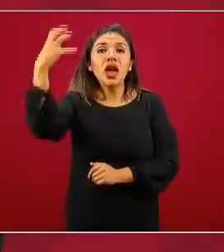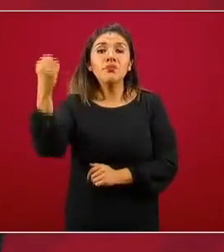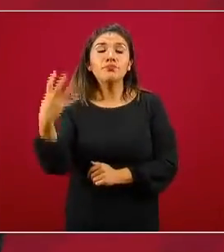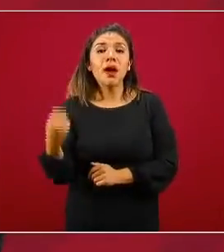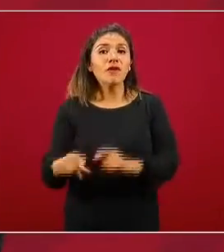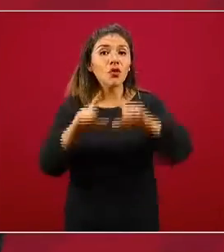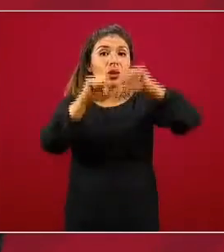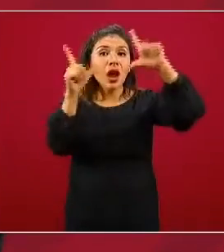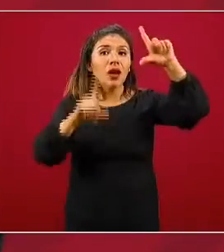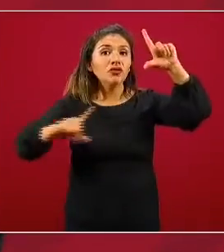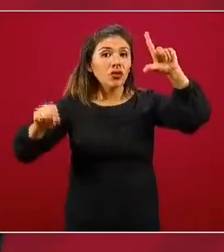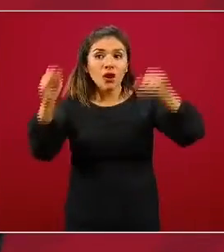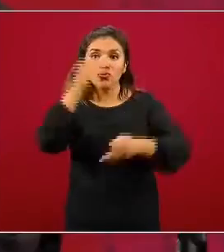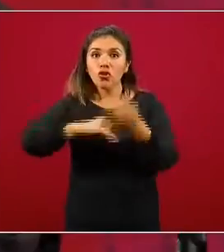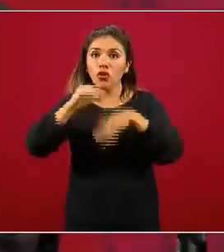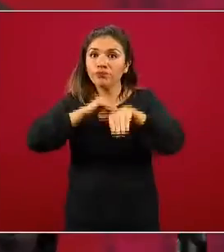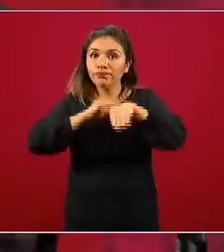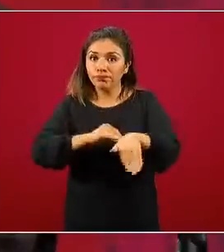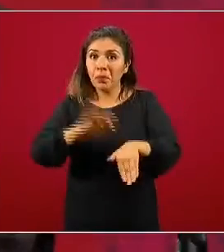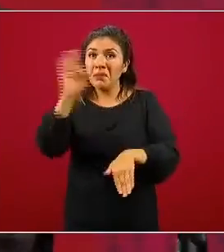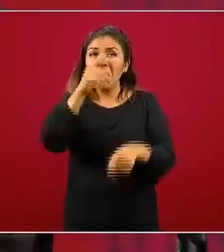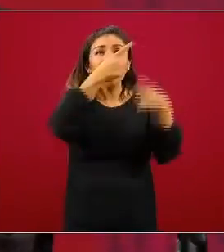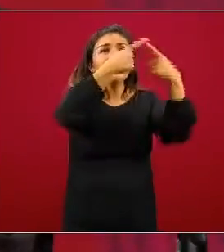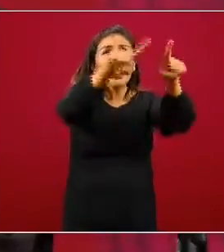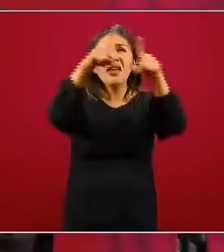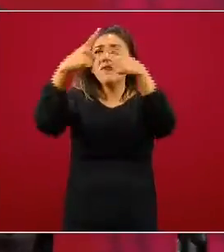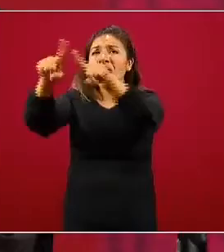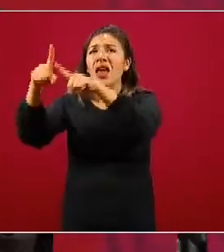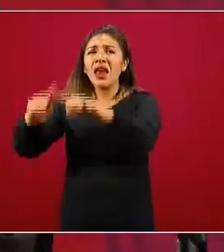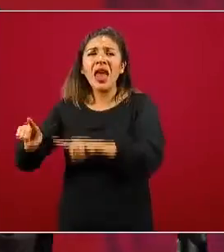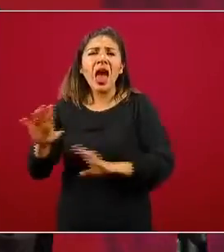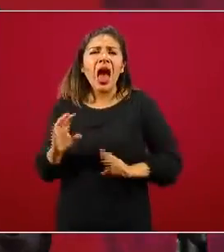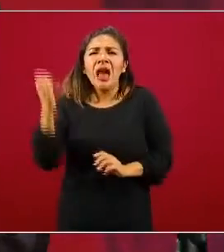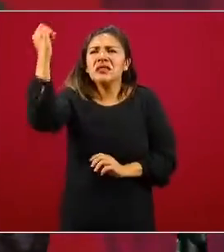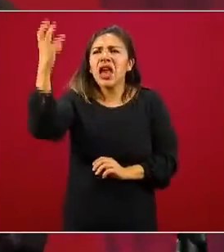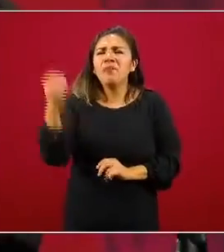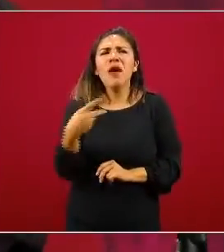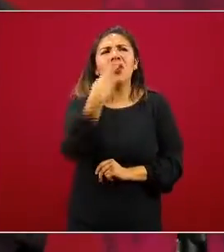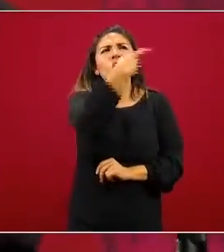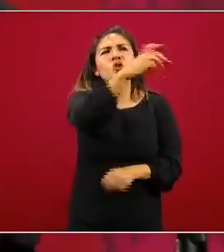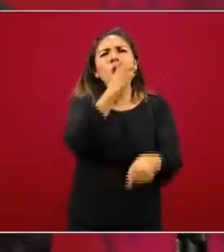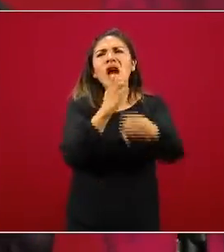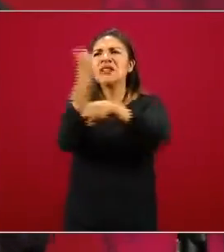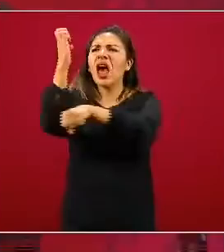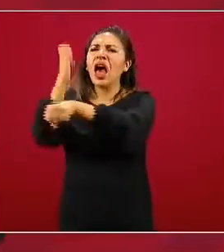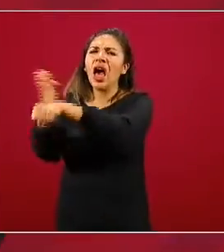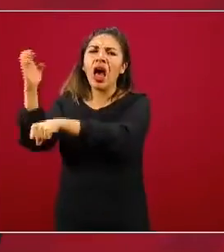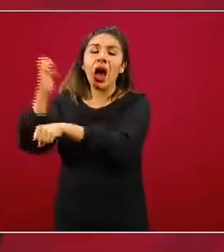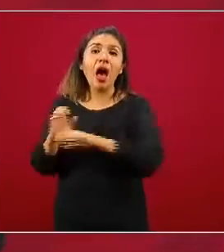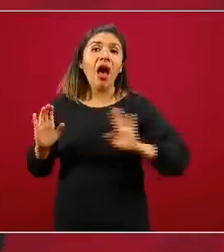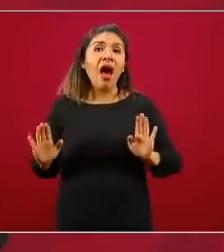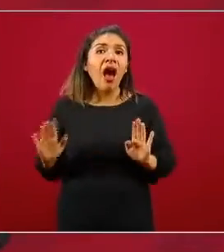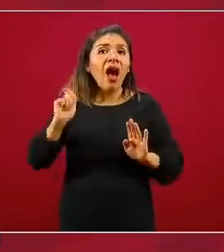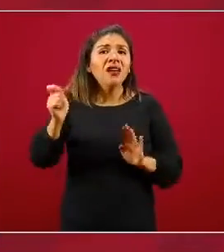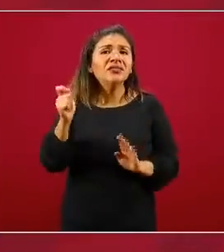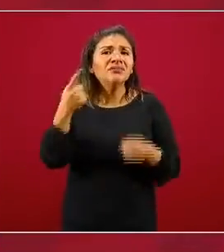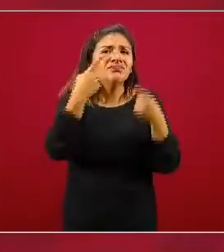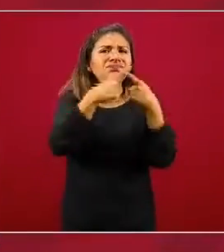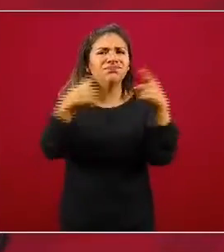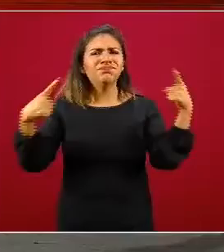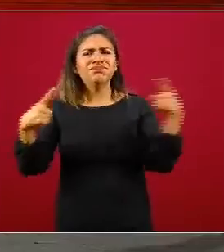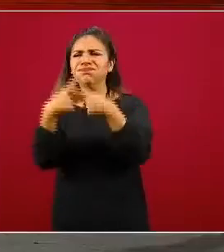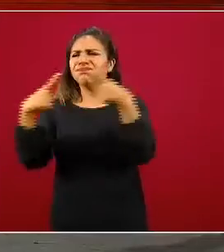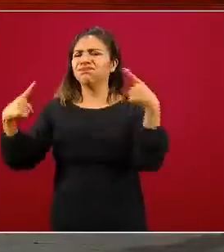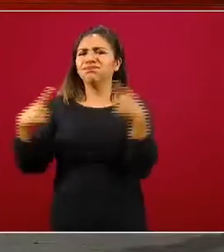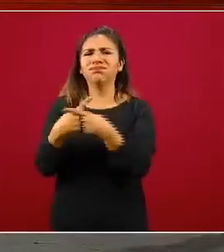nacional. ¿Por qué razón? Porque si usamos distinta metodología, entonces empezamos a evaluar las cosas